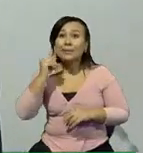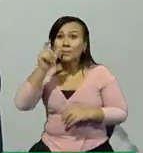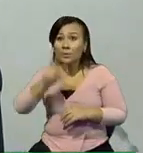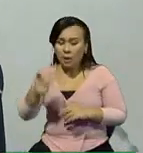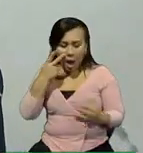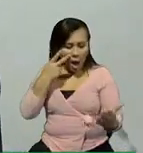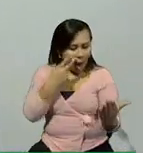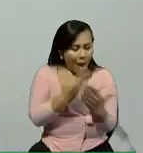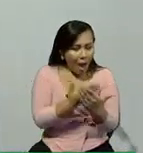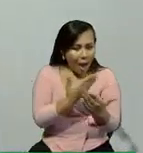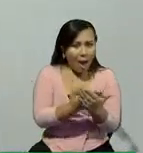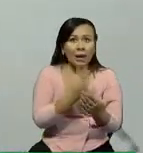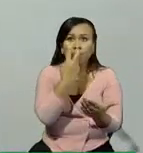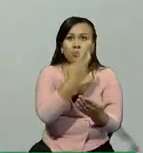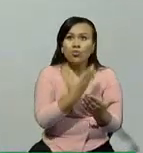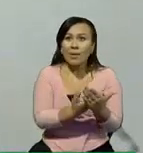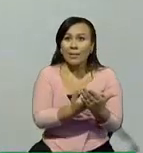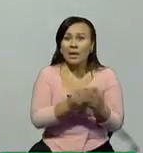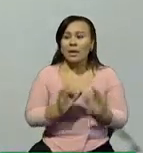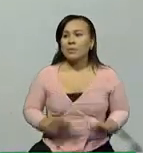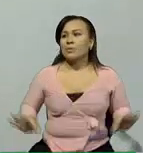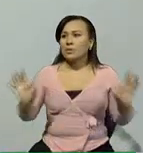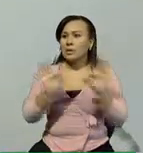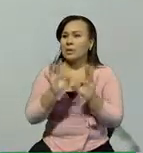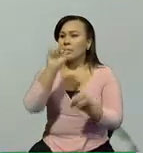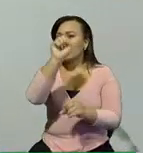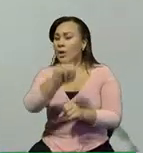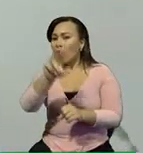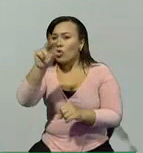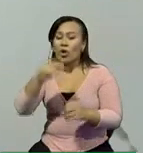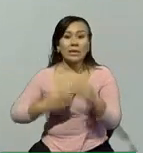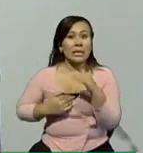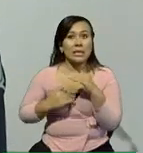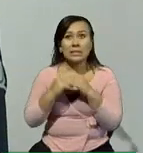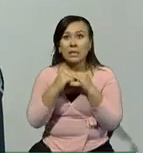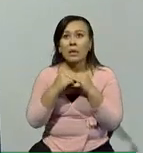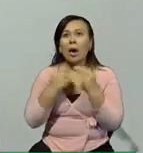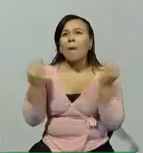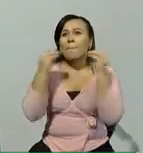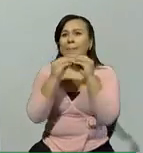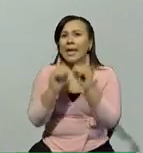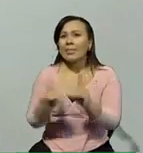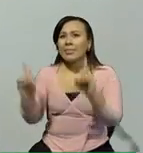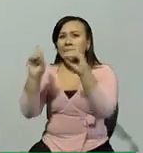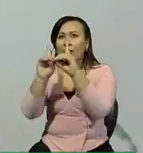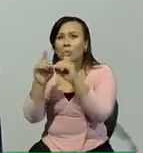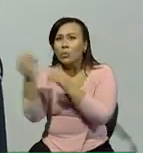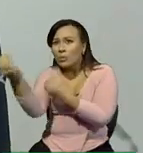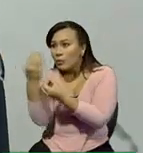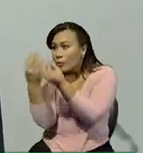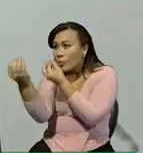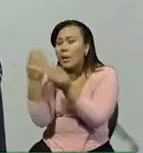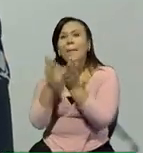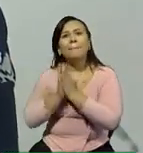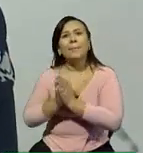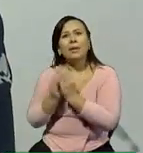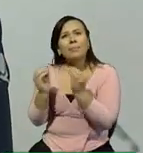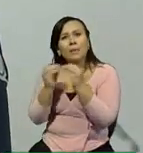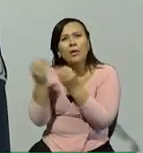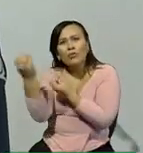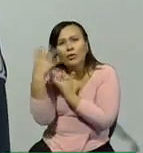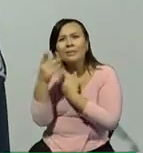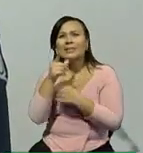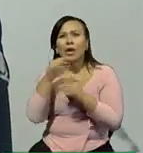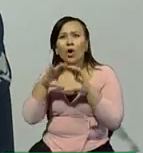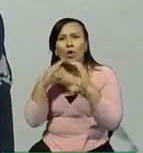que efectivamente contribuye, que está completa, o si se necesita pedir mayor información, que también la